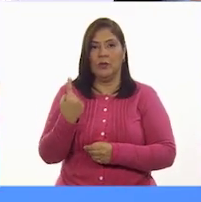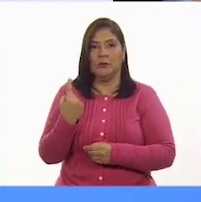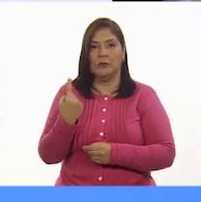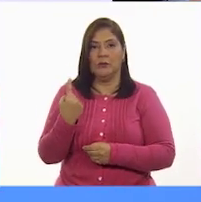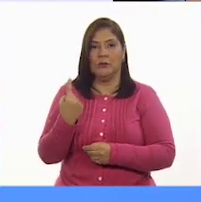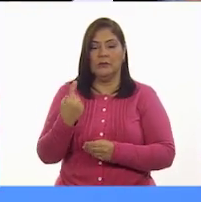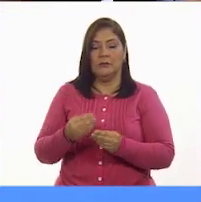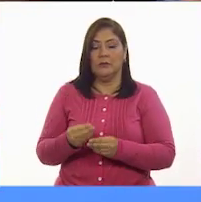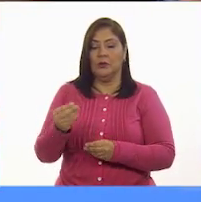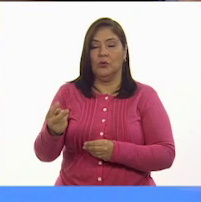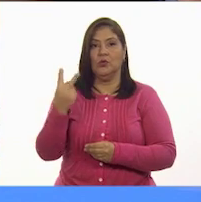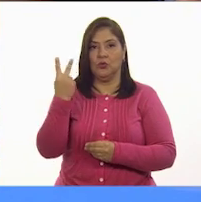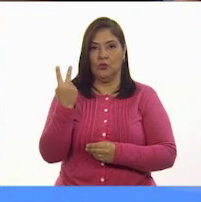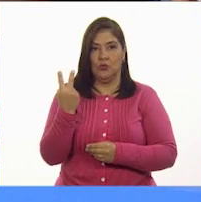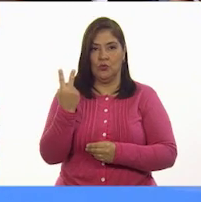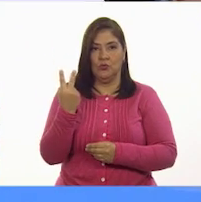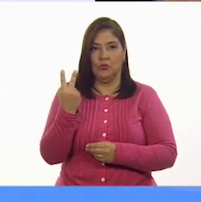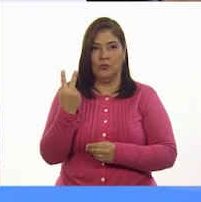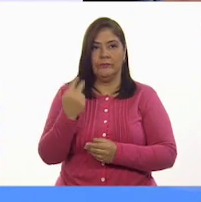Y regreso